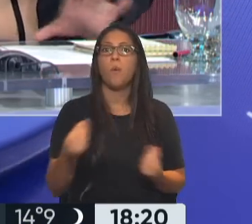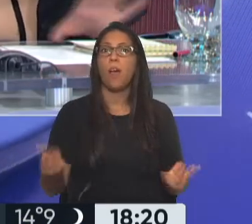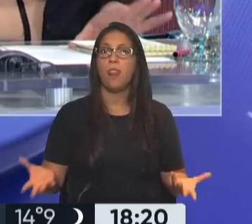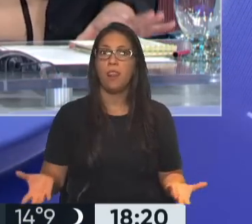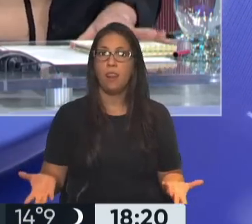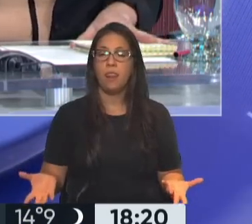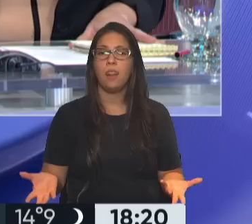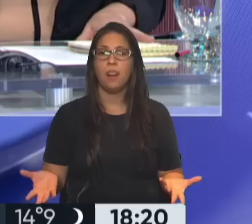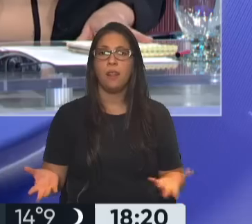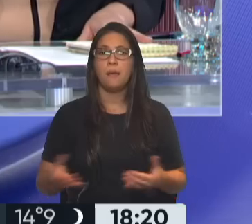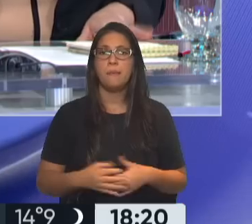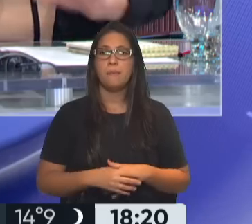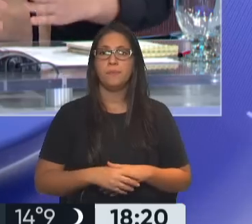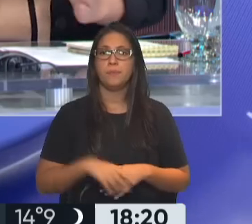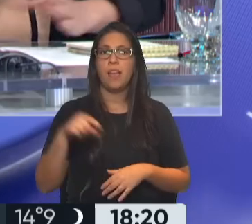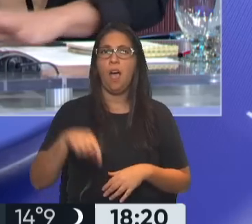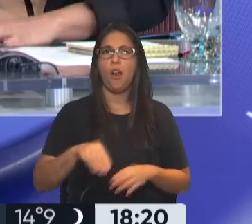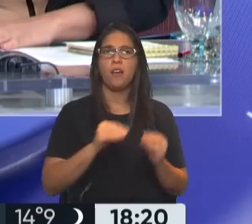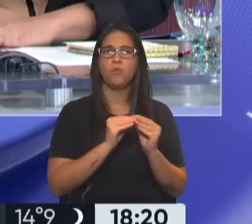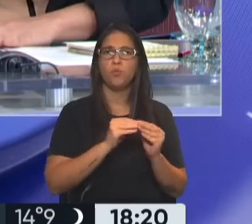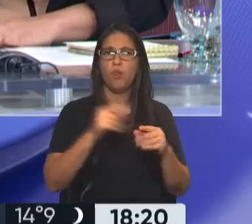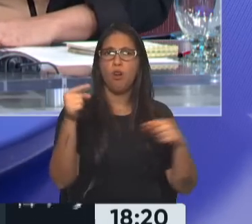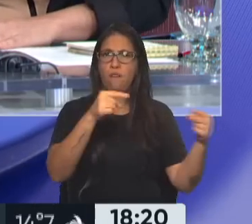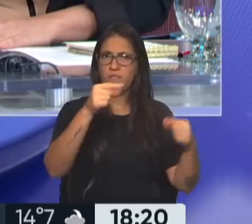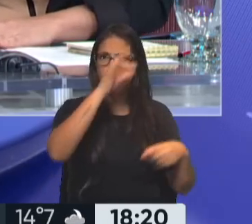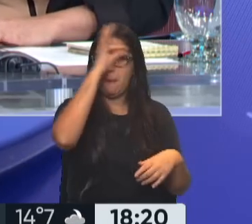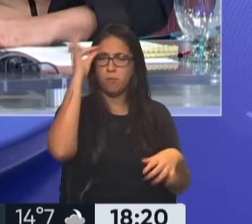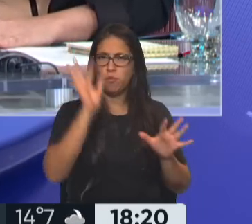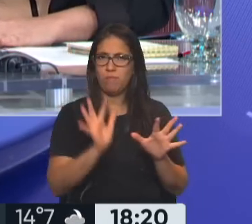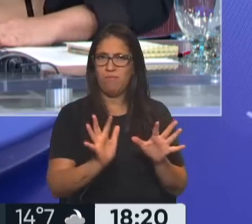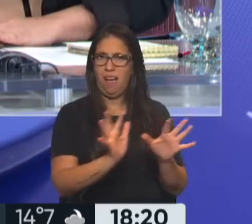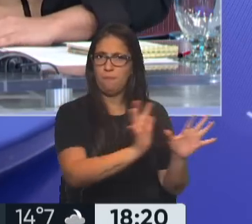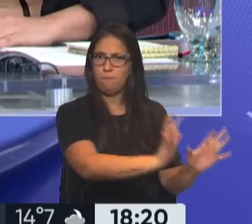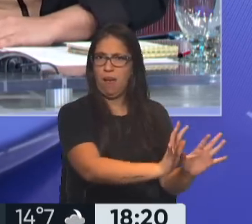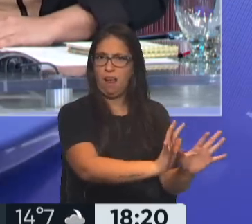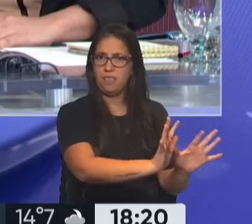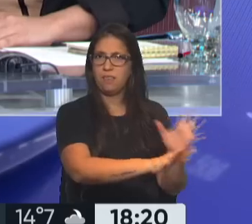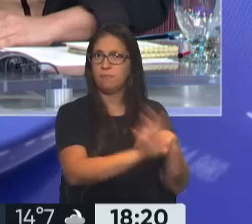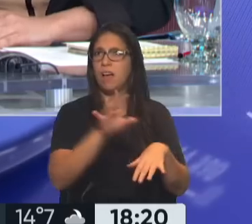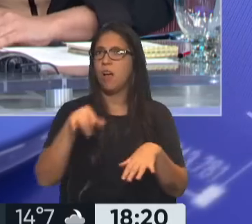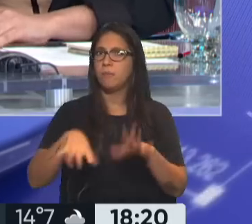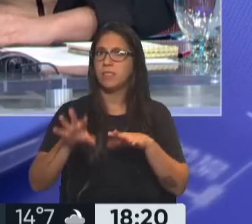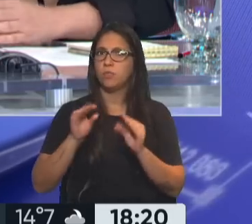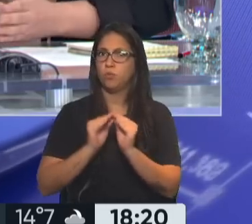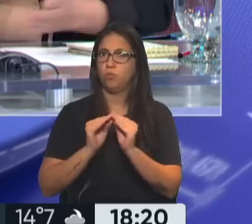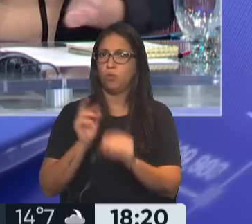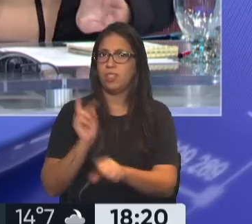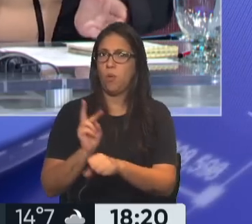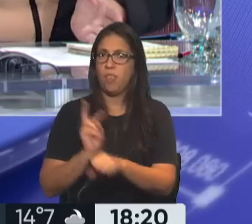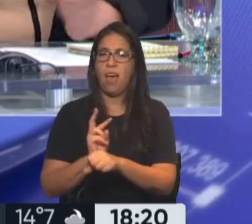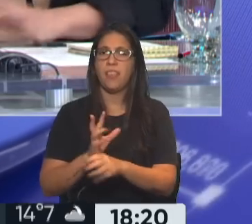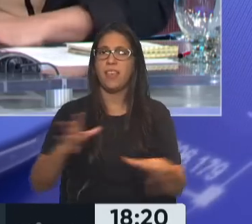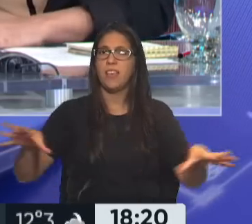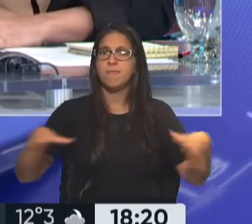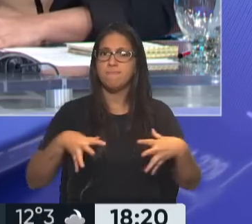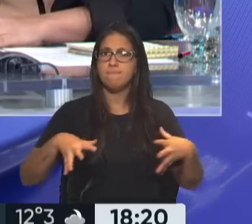ahora, más que lo del conflicto mapuche, al menos hasta que se sepa, lo pondría más en tema seguridad y el crimen organizado que los a las